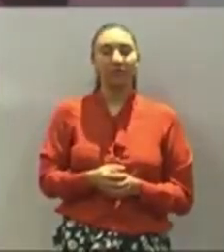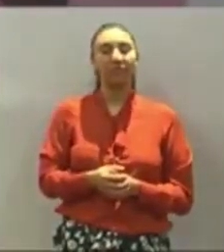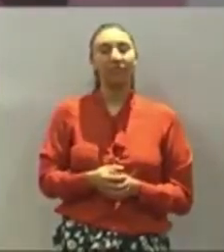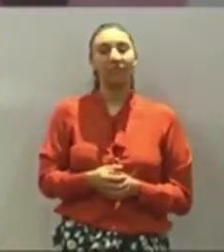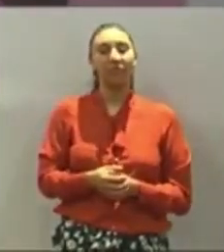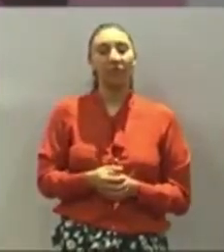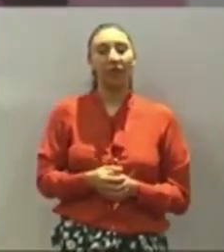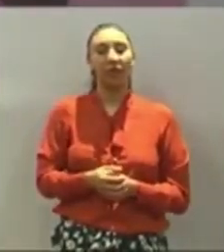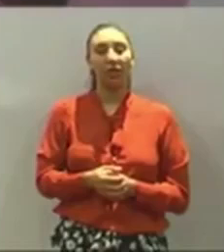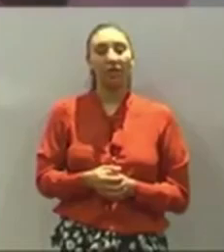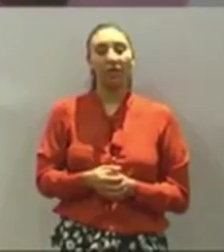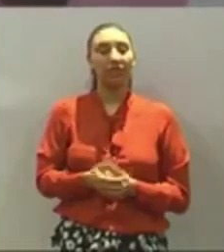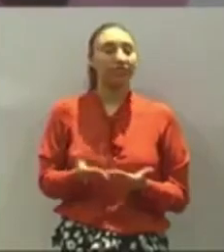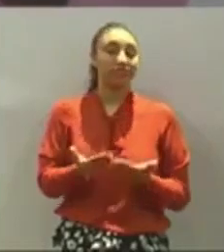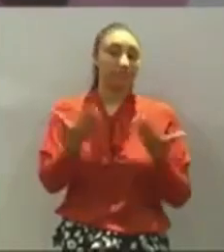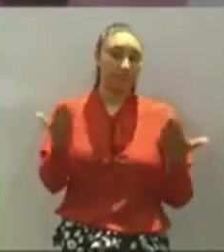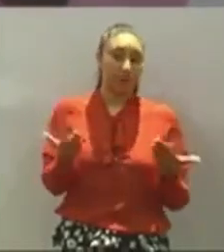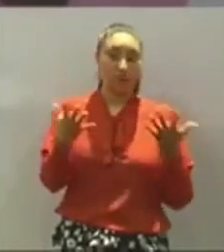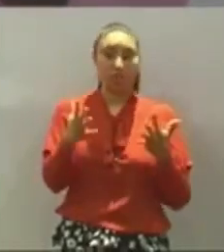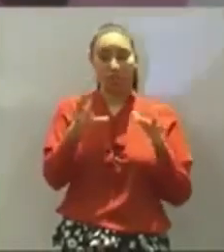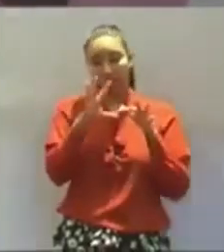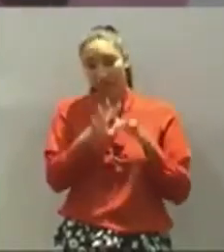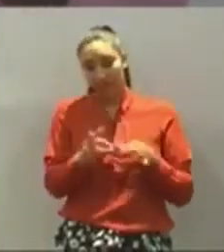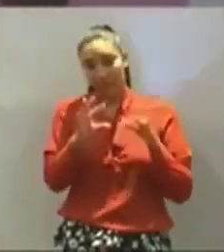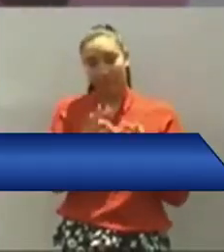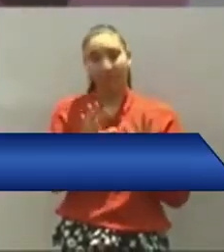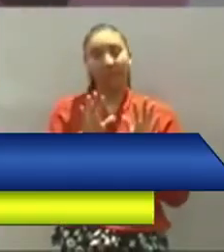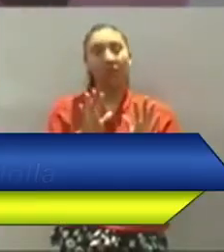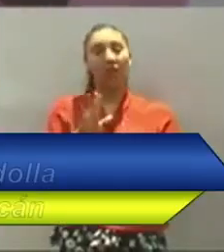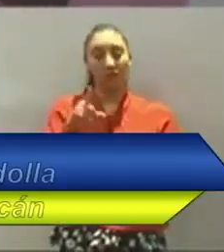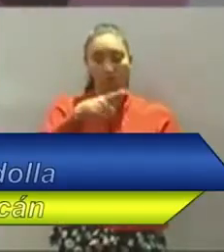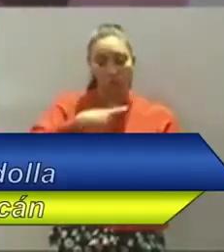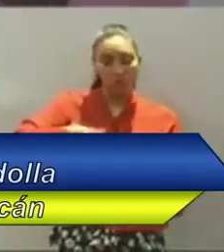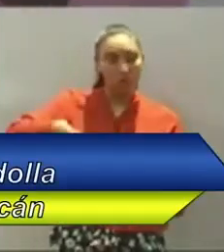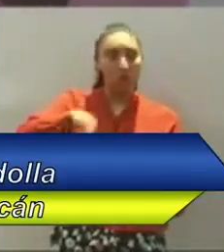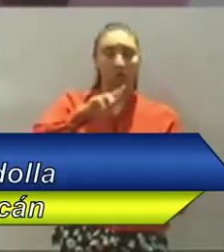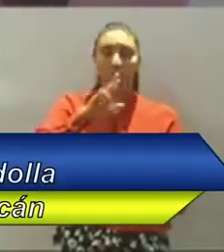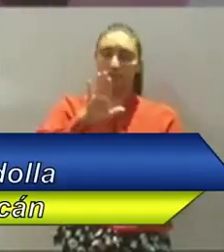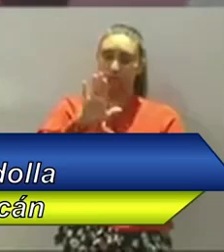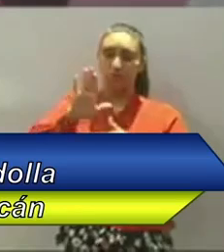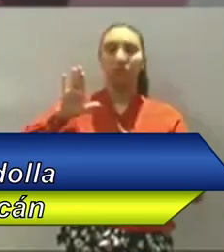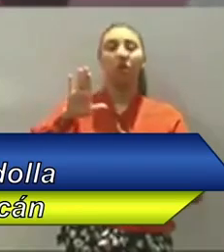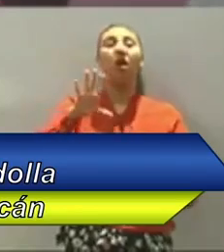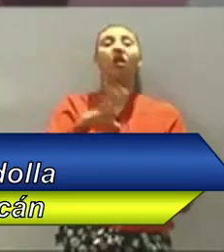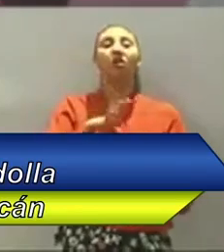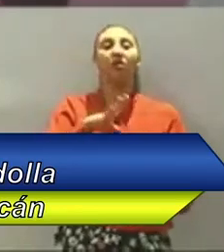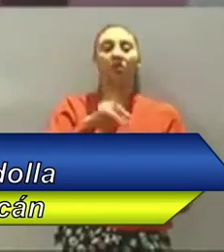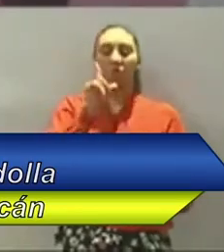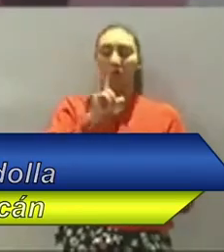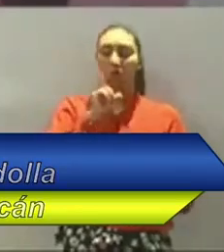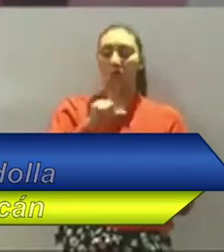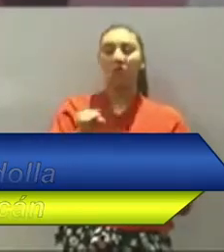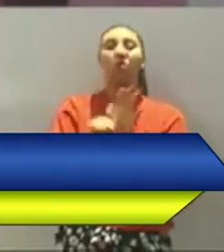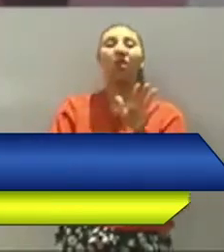que las mujeres y sus familias tengan. El compromiso que tenemos, el compromiso que tengo con las mujeres, es convertir